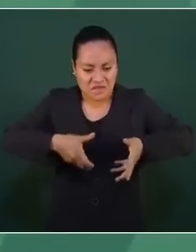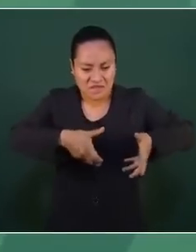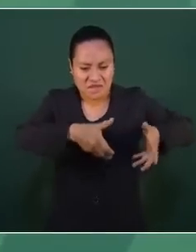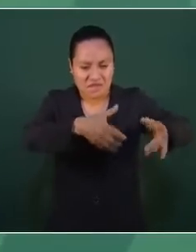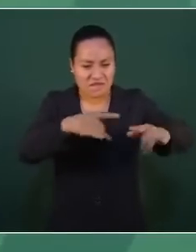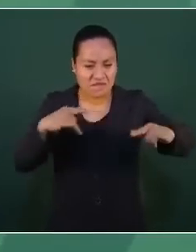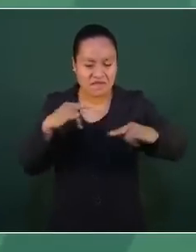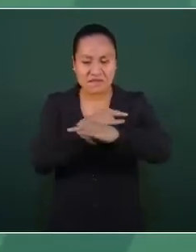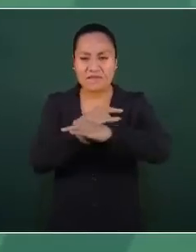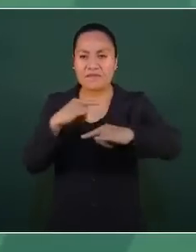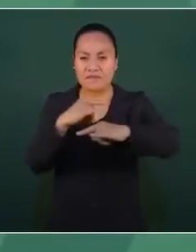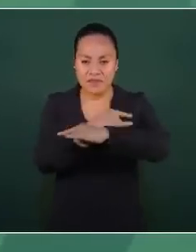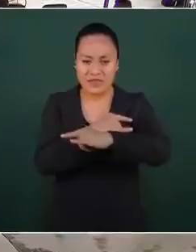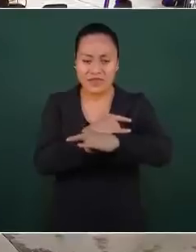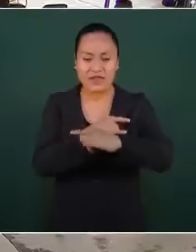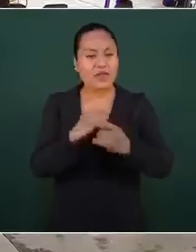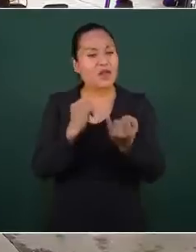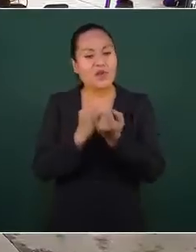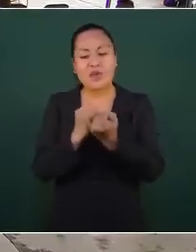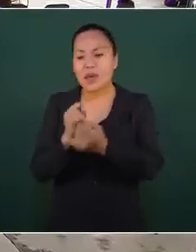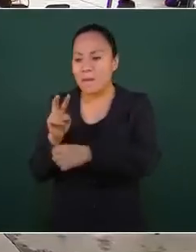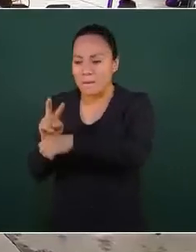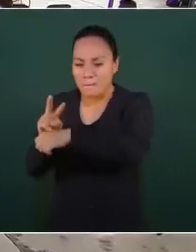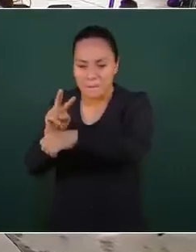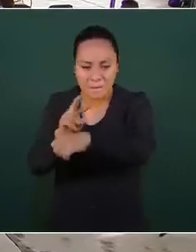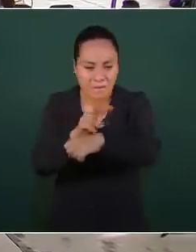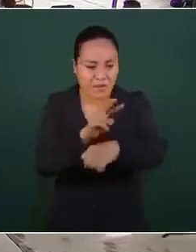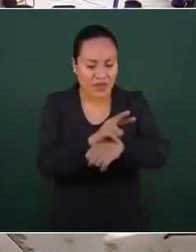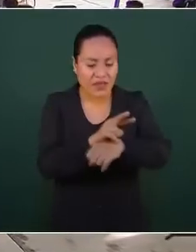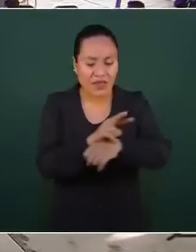carretera de El Istmo a Oaxaca.